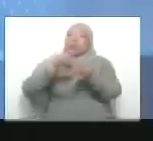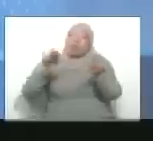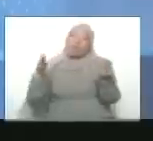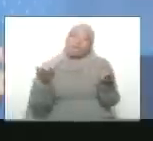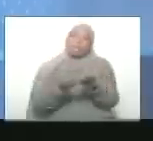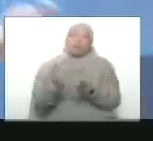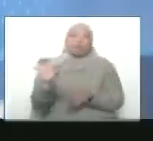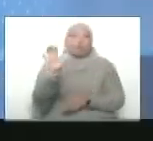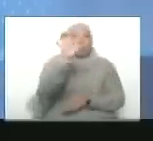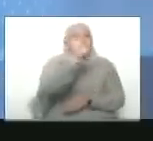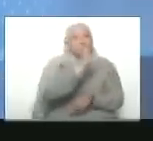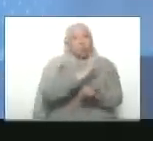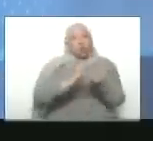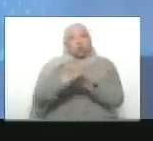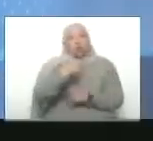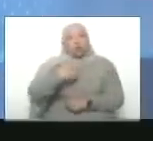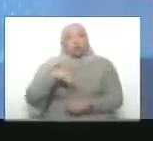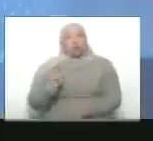que